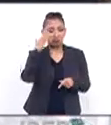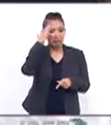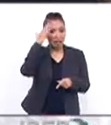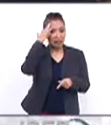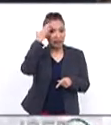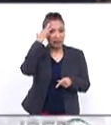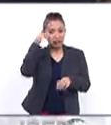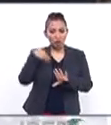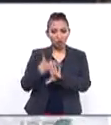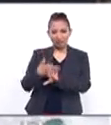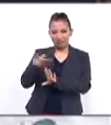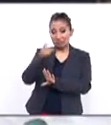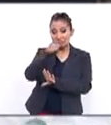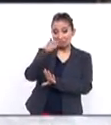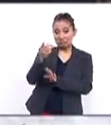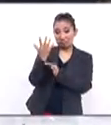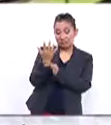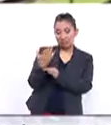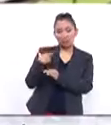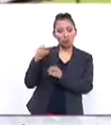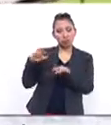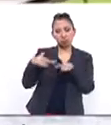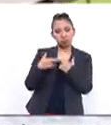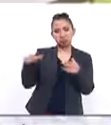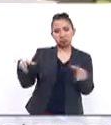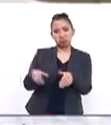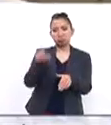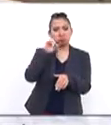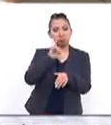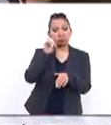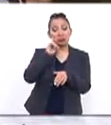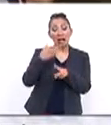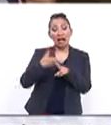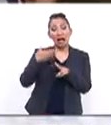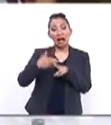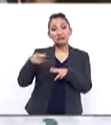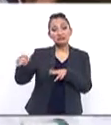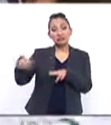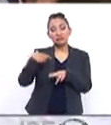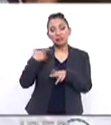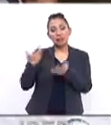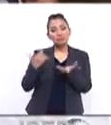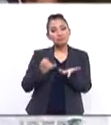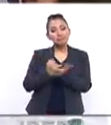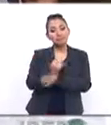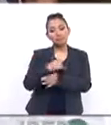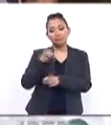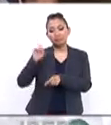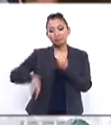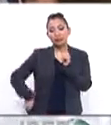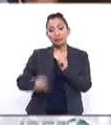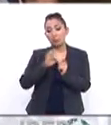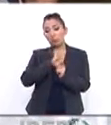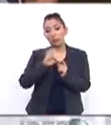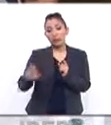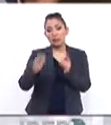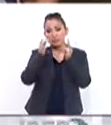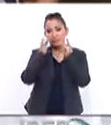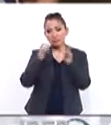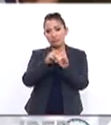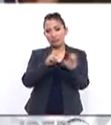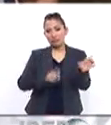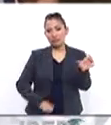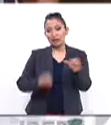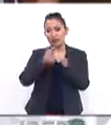líderes detractores expusieron que no se reunirán con la Premier hasta que no haya descartado la posibilidad de